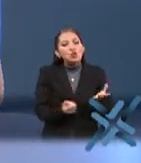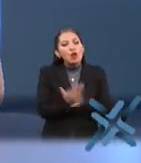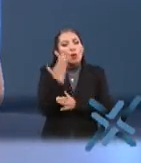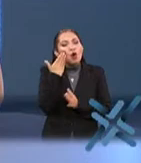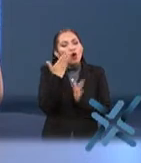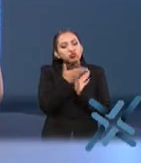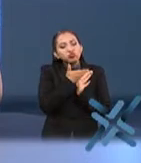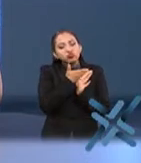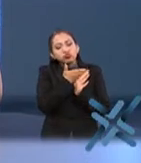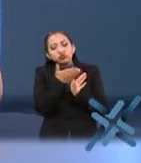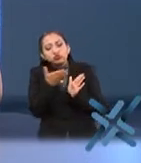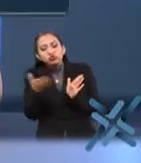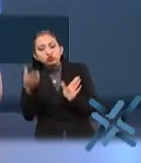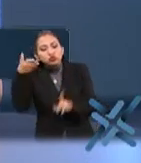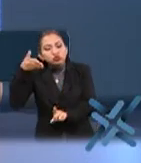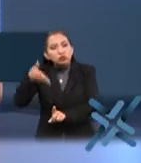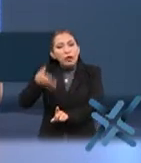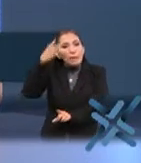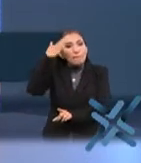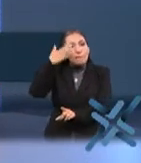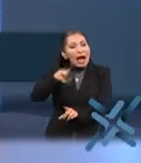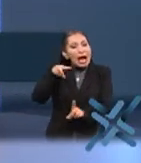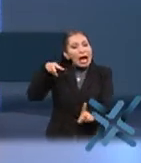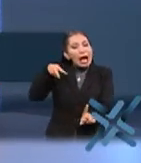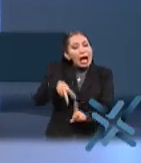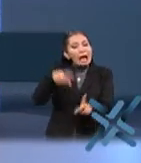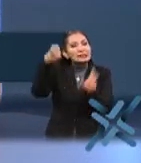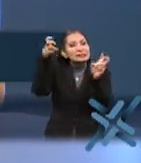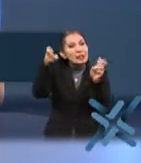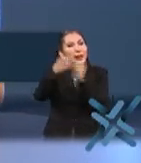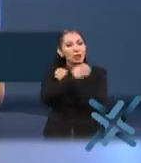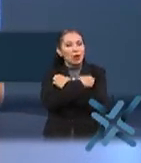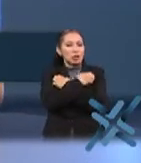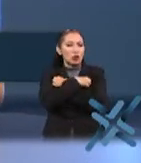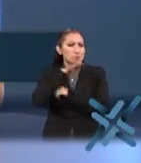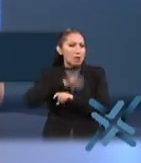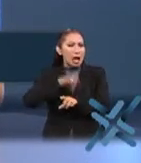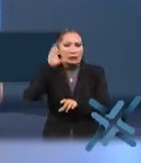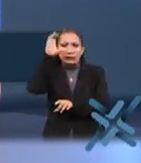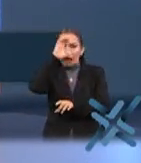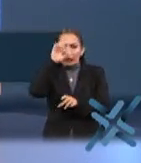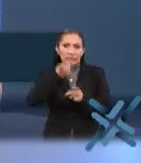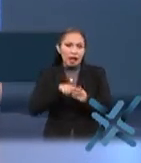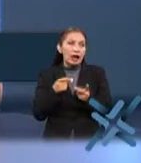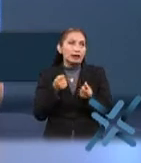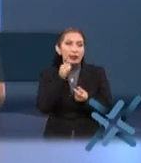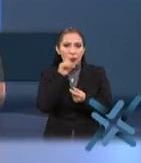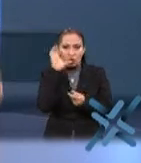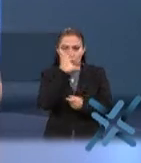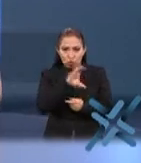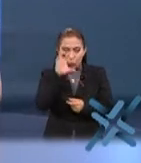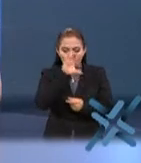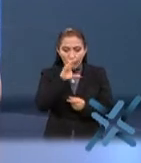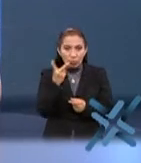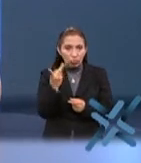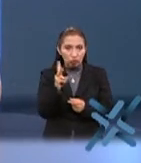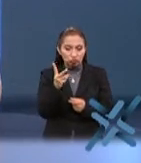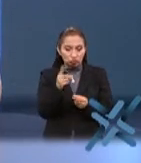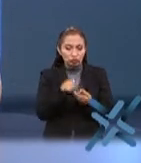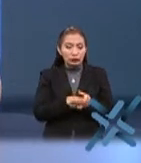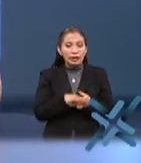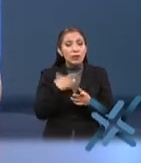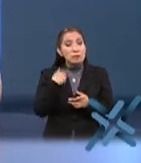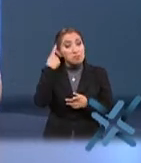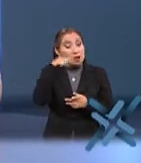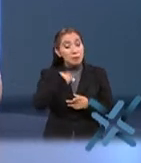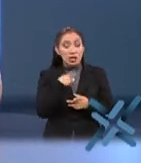etapa donde nos vamos a enfocar más en temas educativos, científicos, obviamente también culturales. Y pues para mí